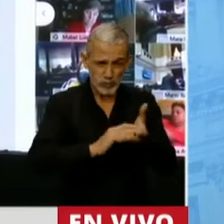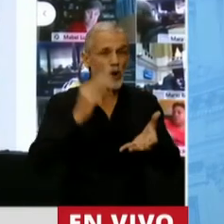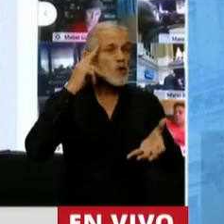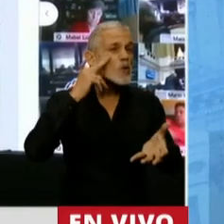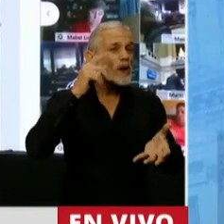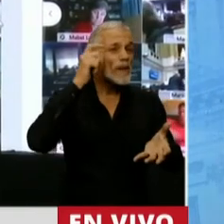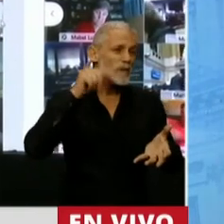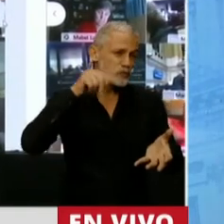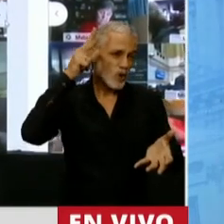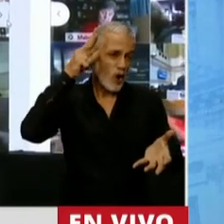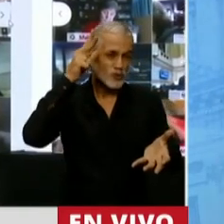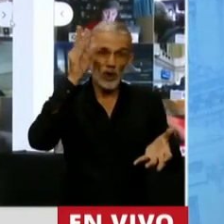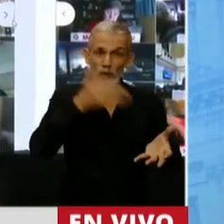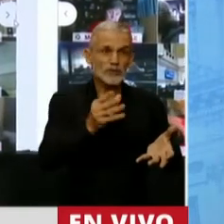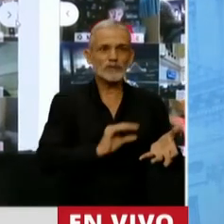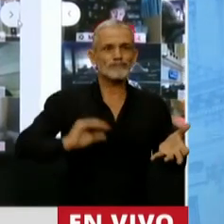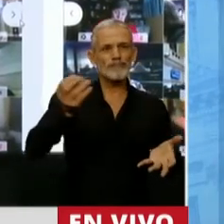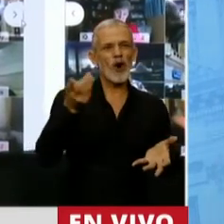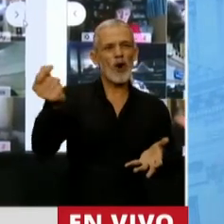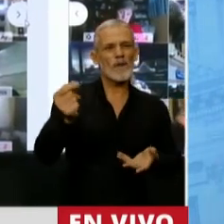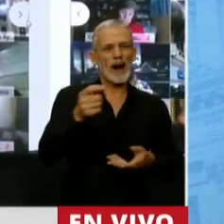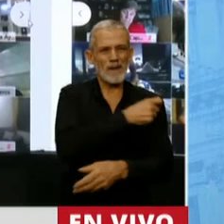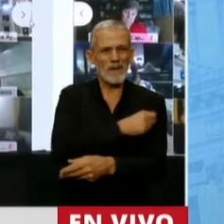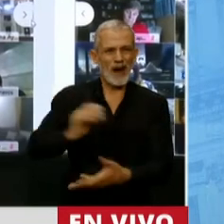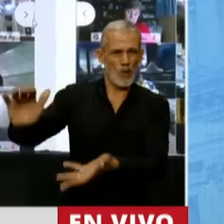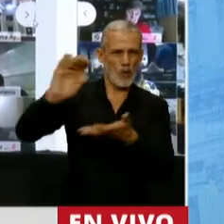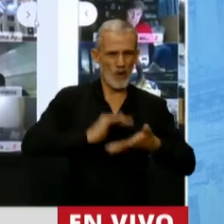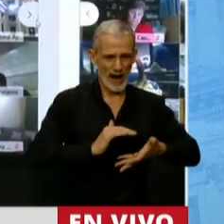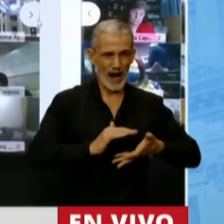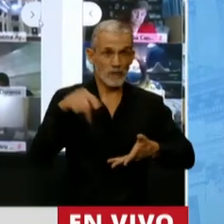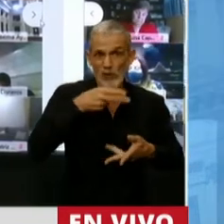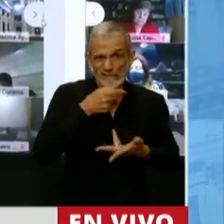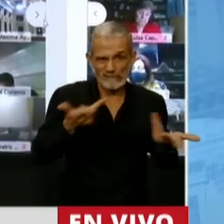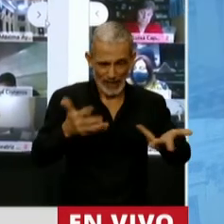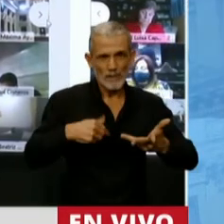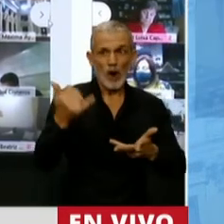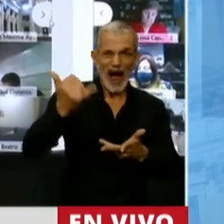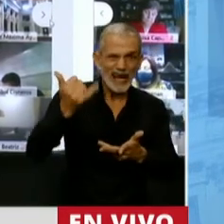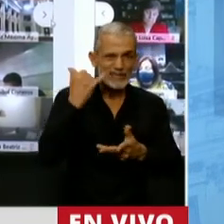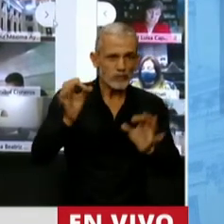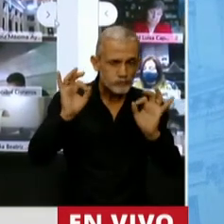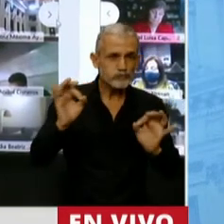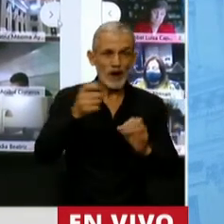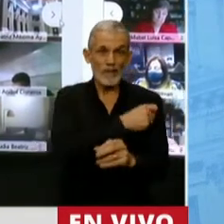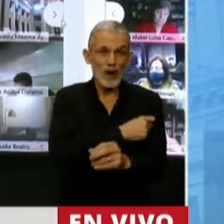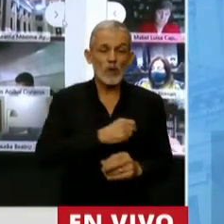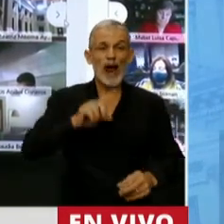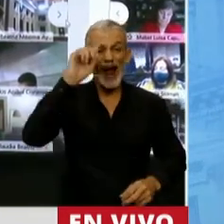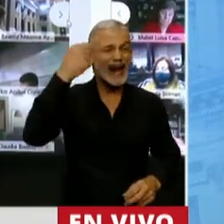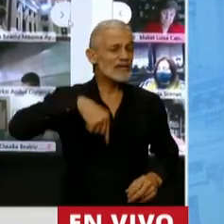nacional está previsto para esta vacuna que obviamente hoy no existe, pero cuando exista, la Nación